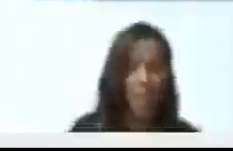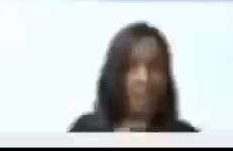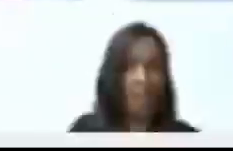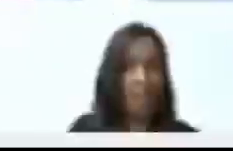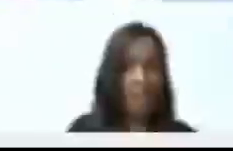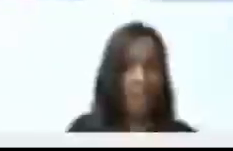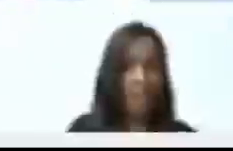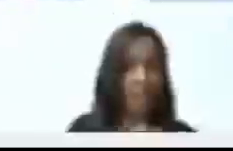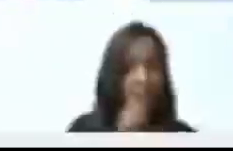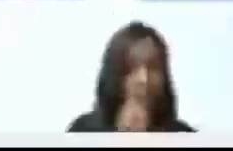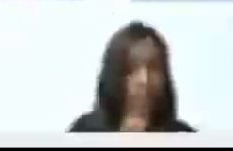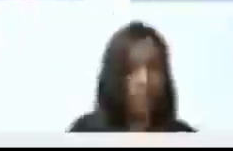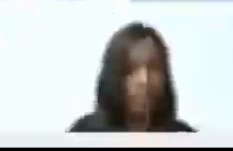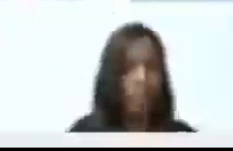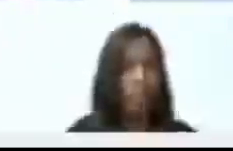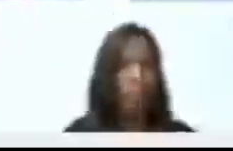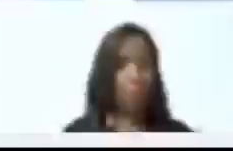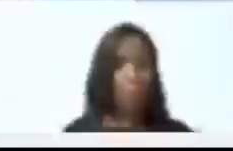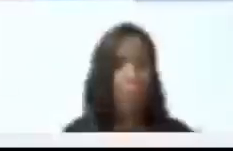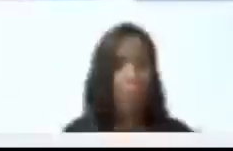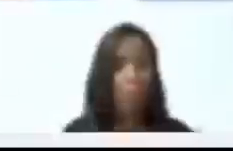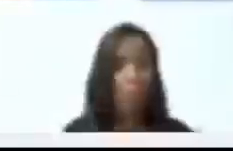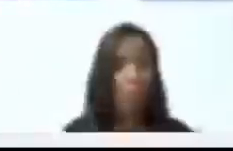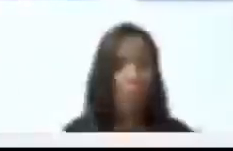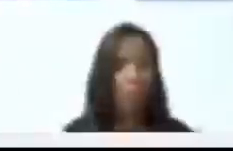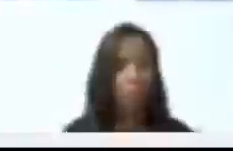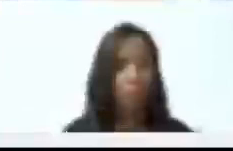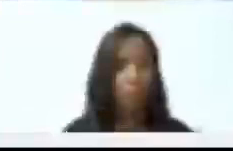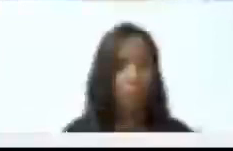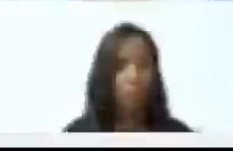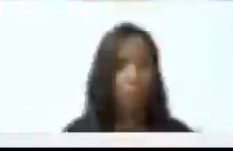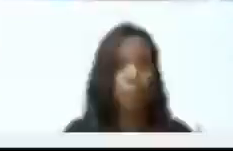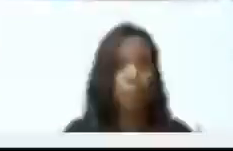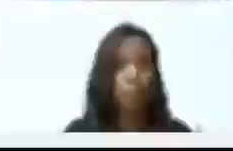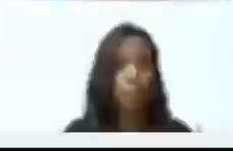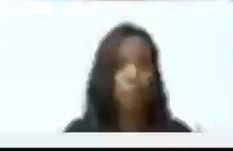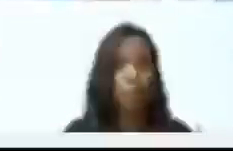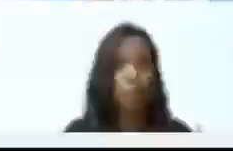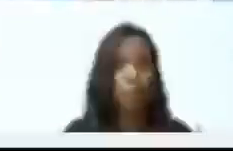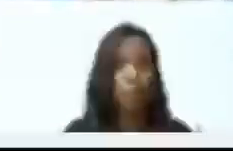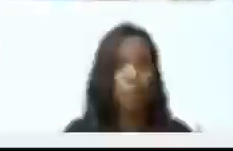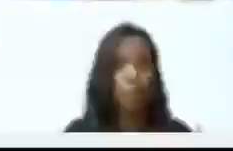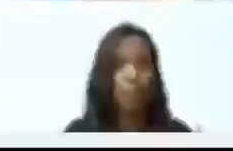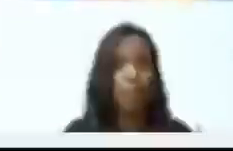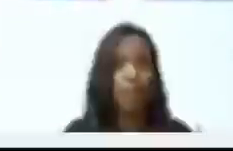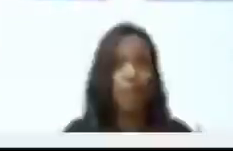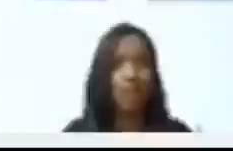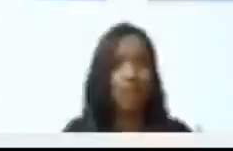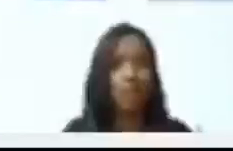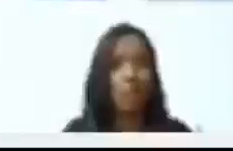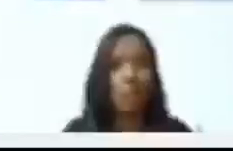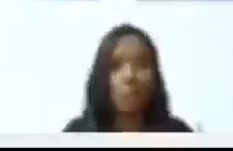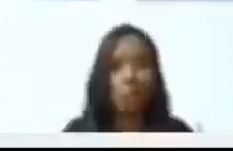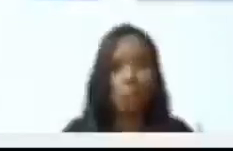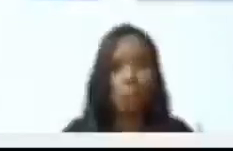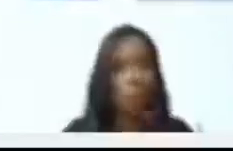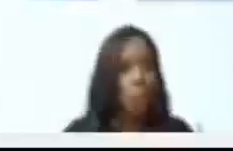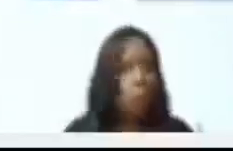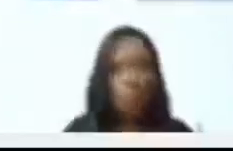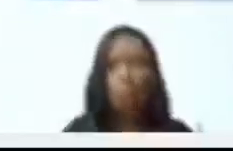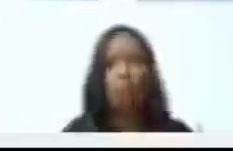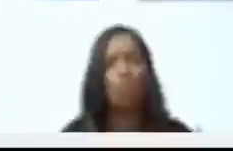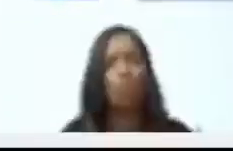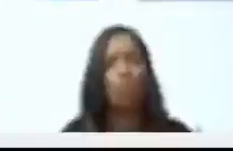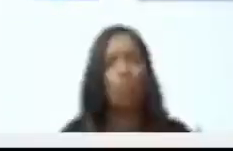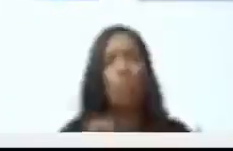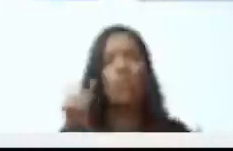transitoria. Inmediatamente se entrega el 30%, no tiene sentido la ley. Es sencillamente, se